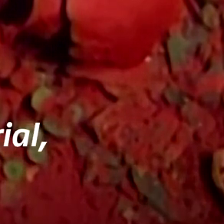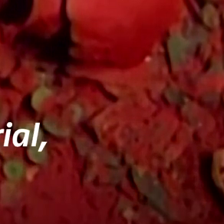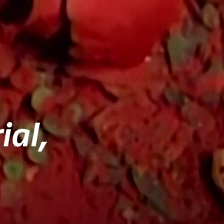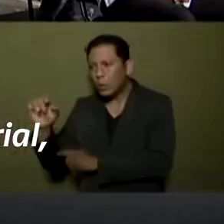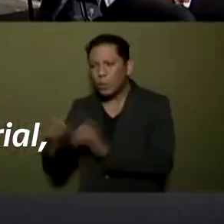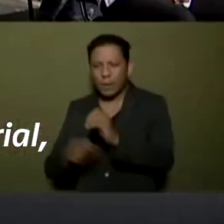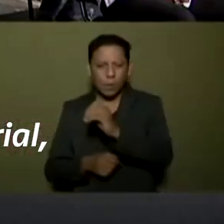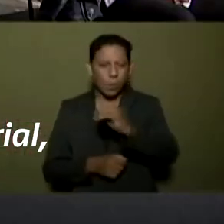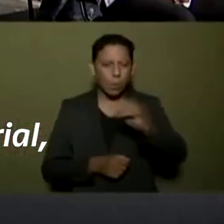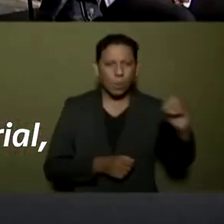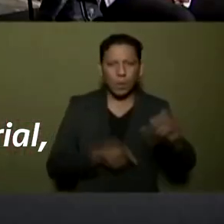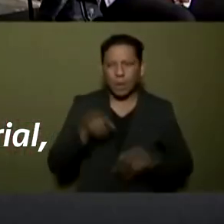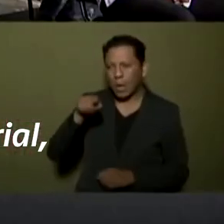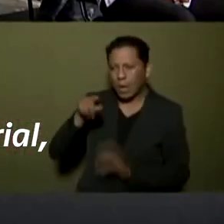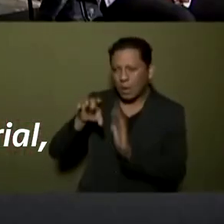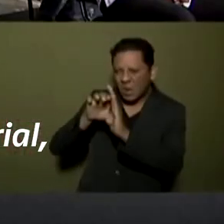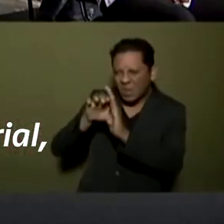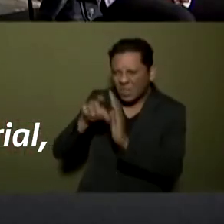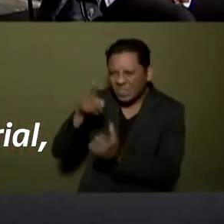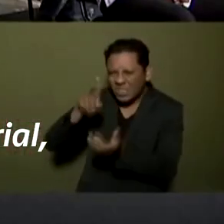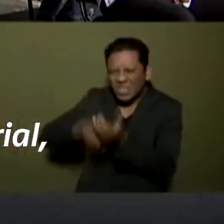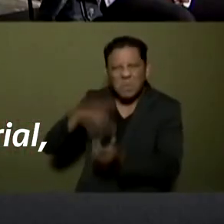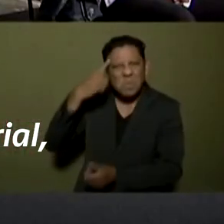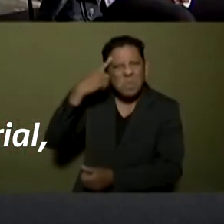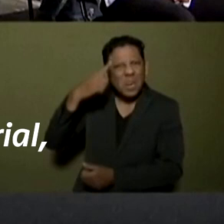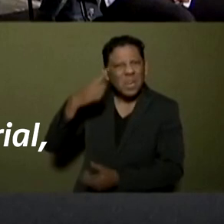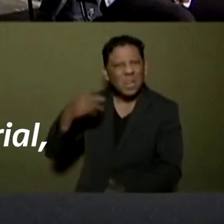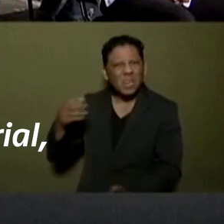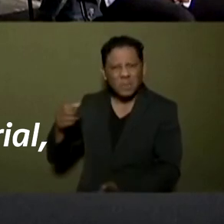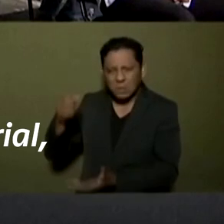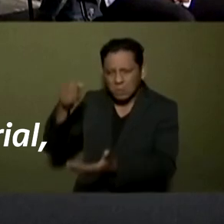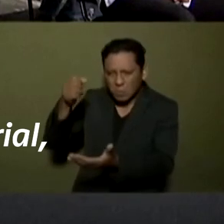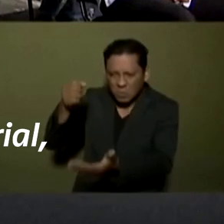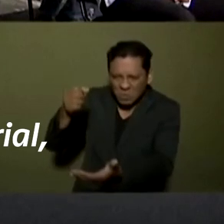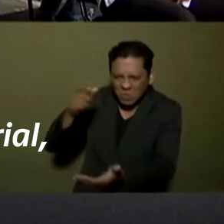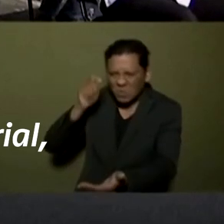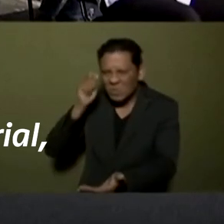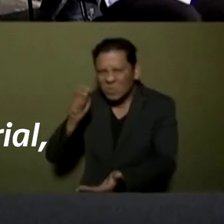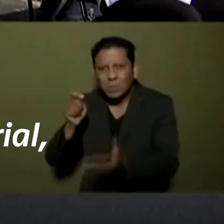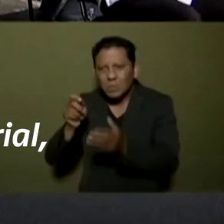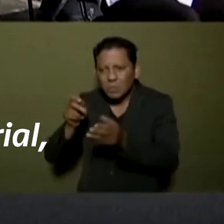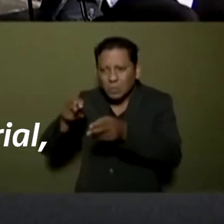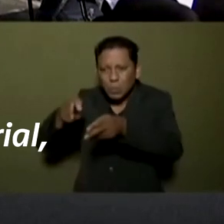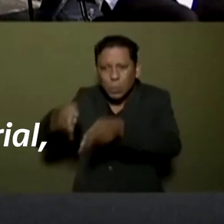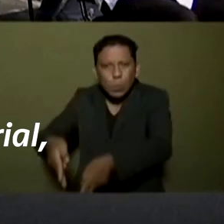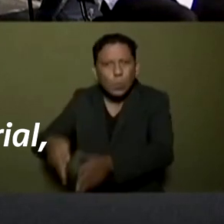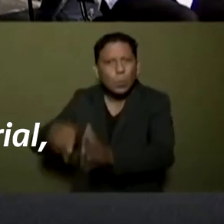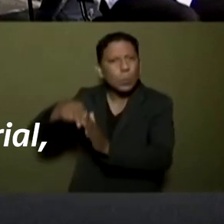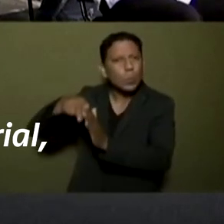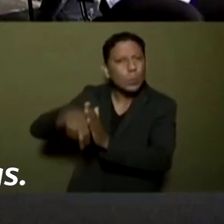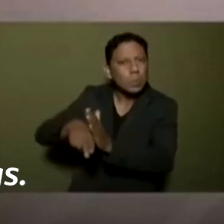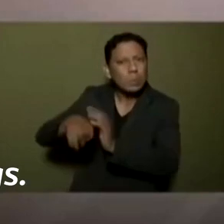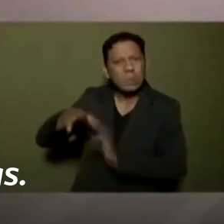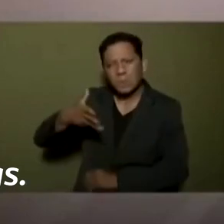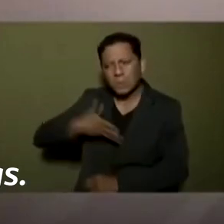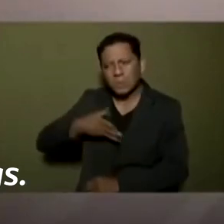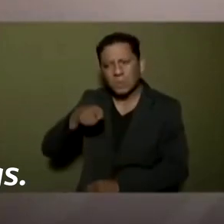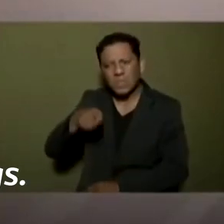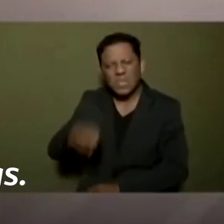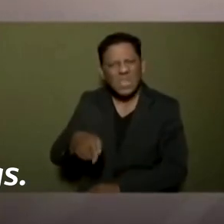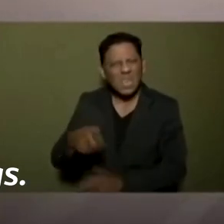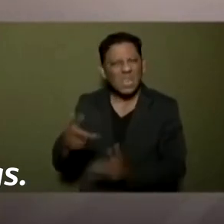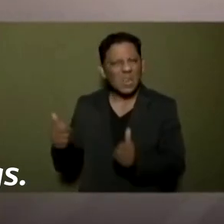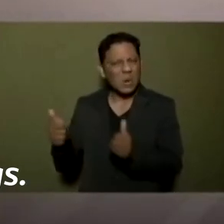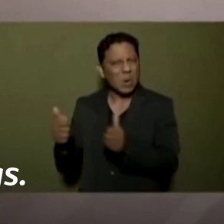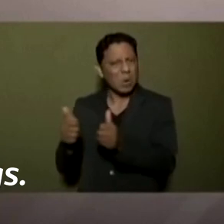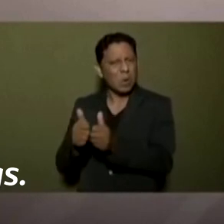cámara central fue utilizada para depositar un entierro dentro de un sarcófago monolítico, acompañado